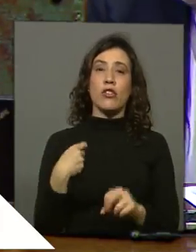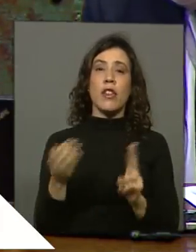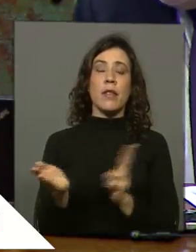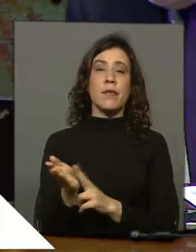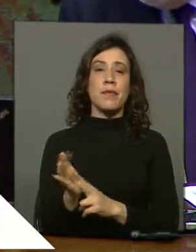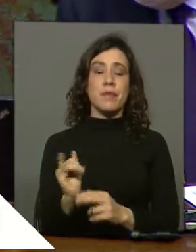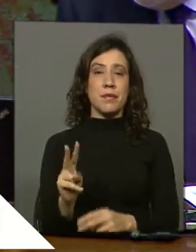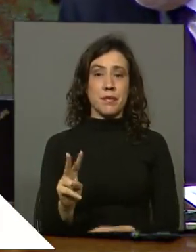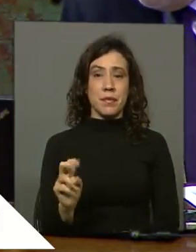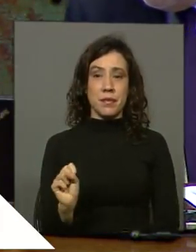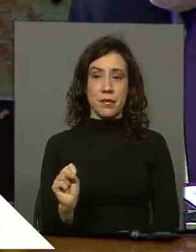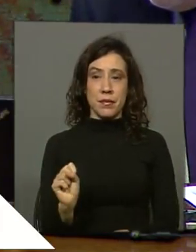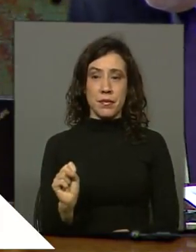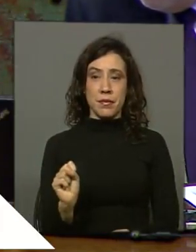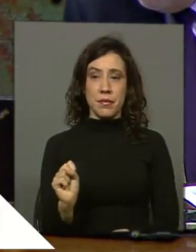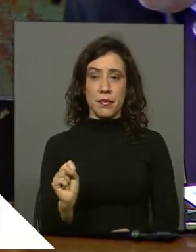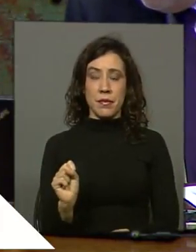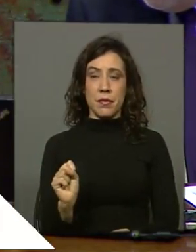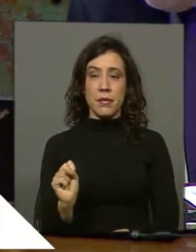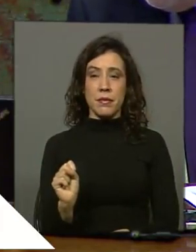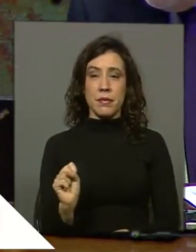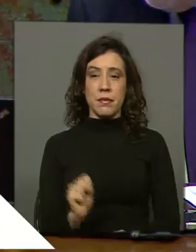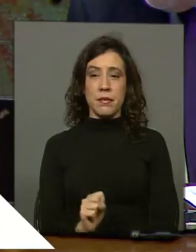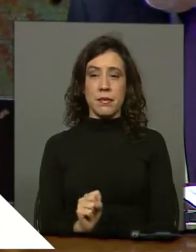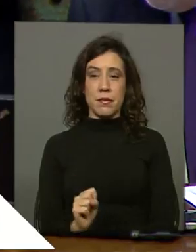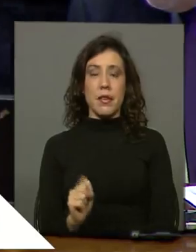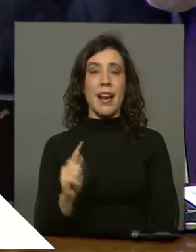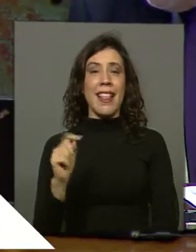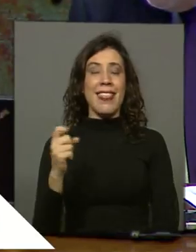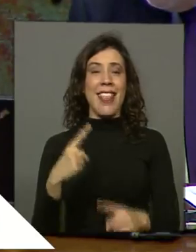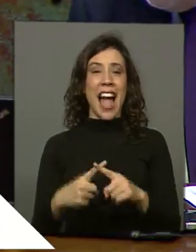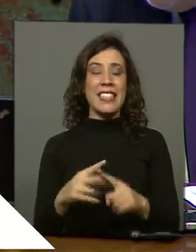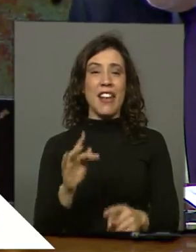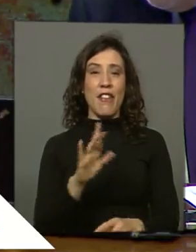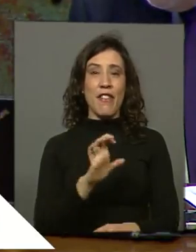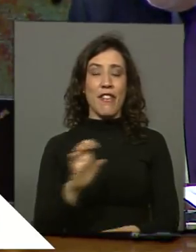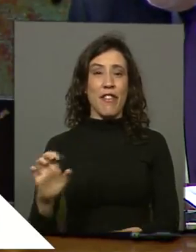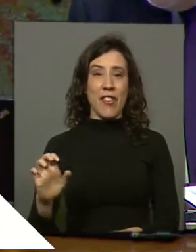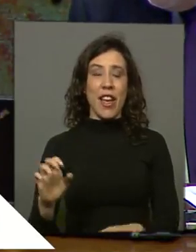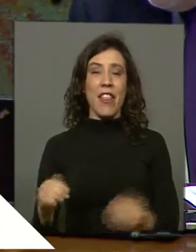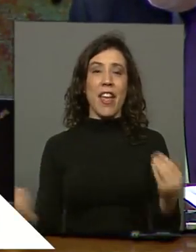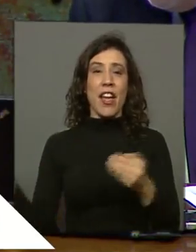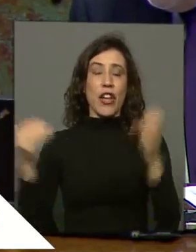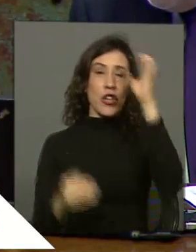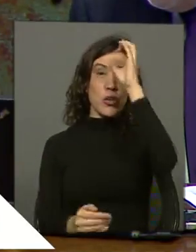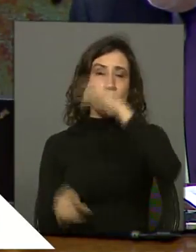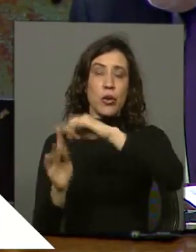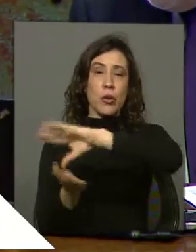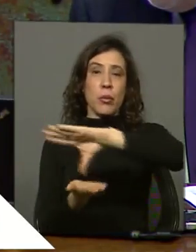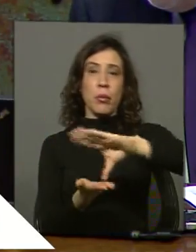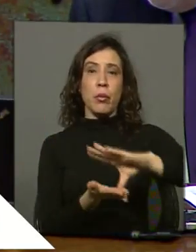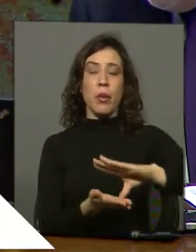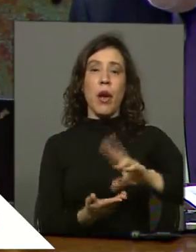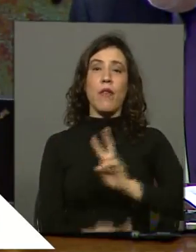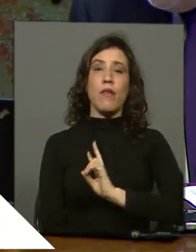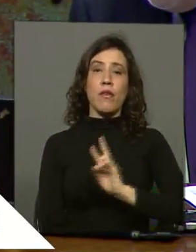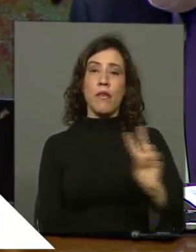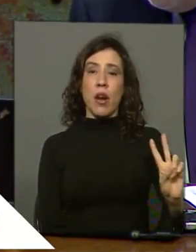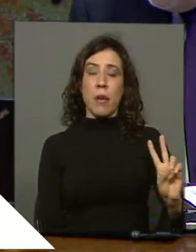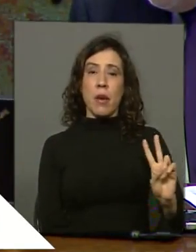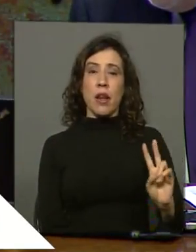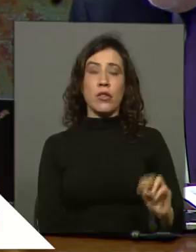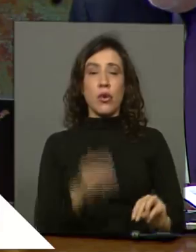al valor agregado más conocido como Tax Free respecto de aquellos turistas extranjeros en las regiones de Valparaíso